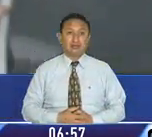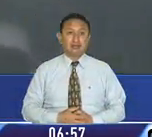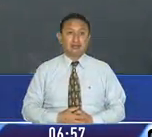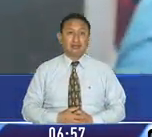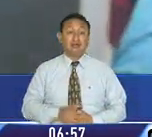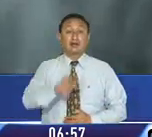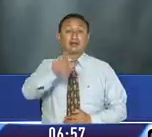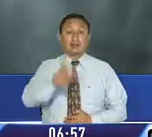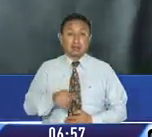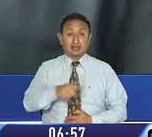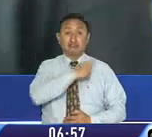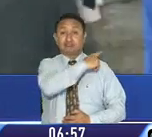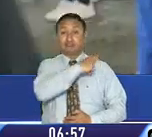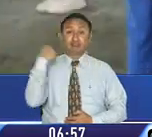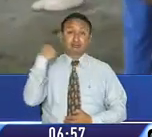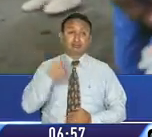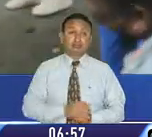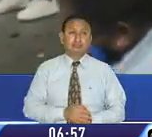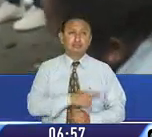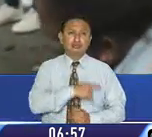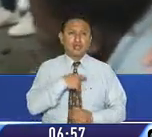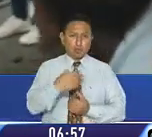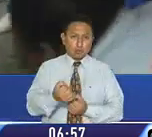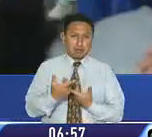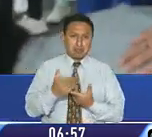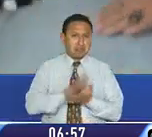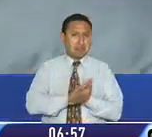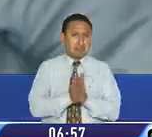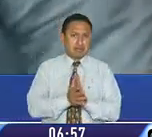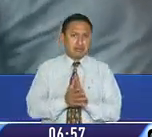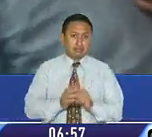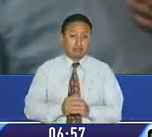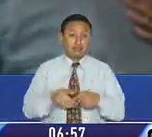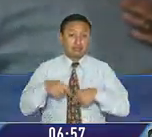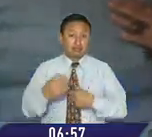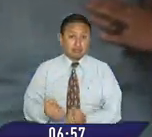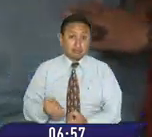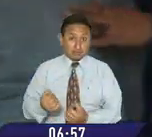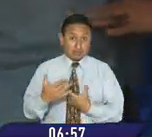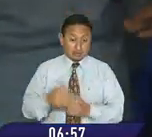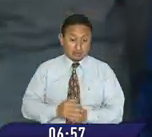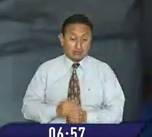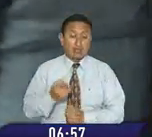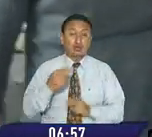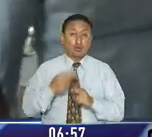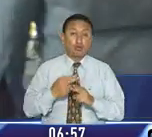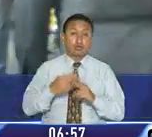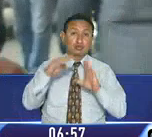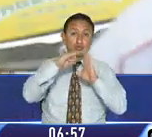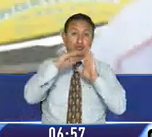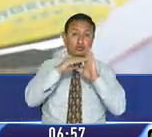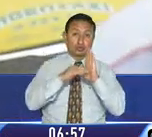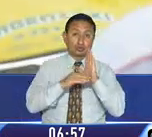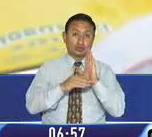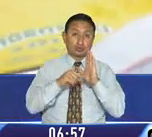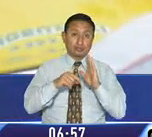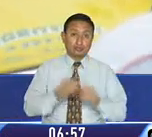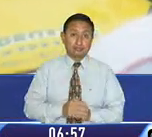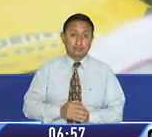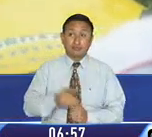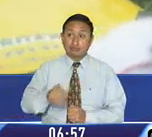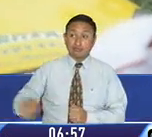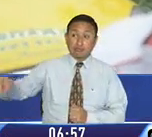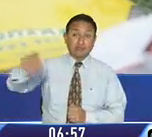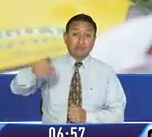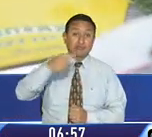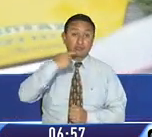cabeza. Cuestionan la falta de información. Están esperando que les entreguen las listas definitivas. Y todos dicen